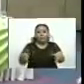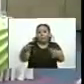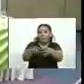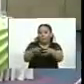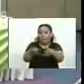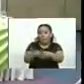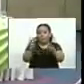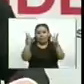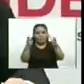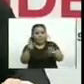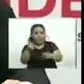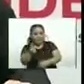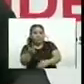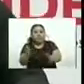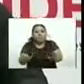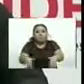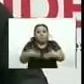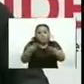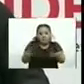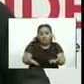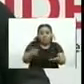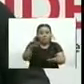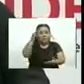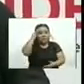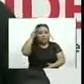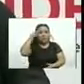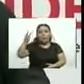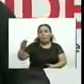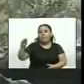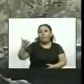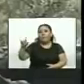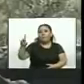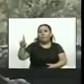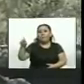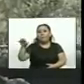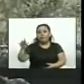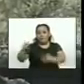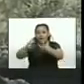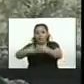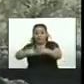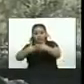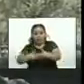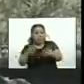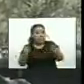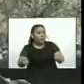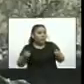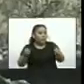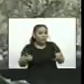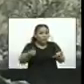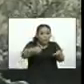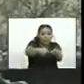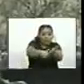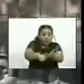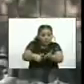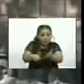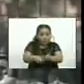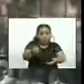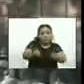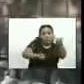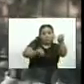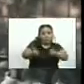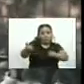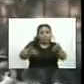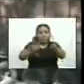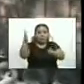Acciones de Economía Mixta y de Capital Variable, conocida como Mides, sostiene que la forma en la que las comunas recogen la basura